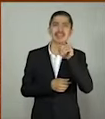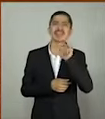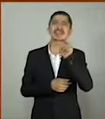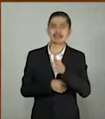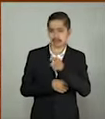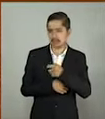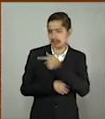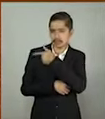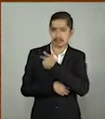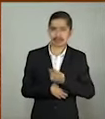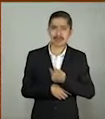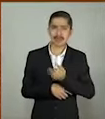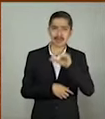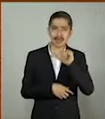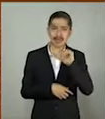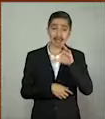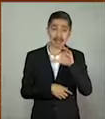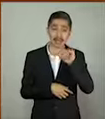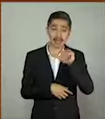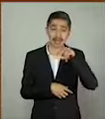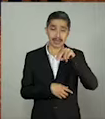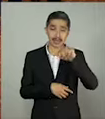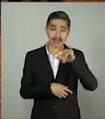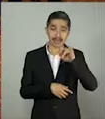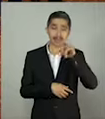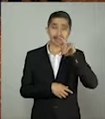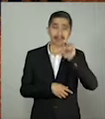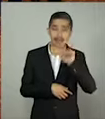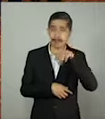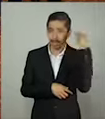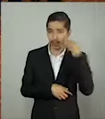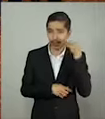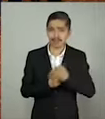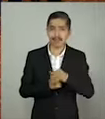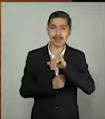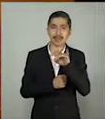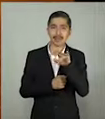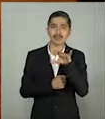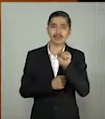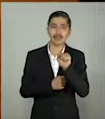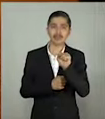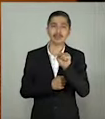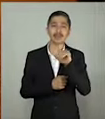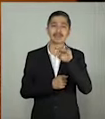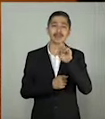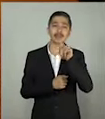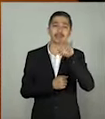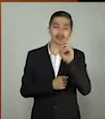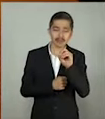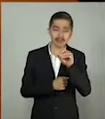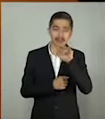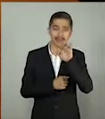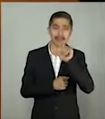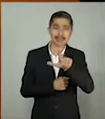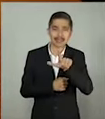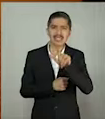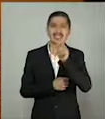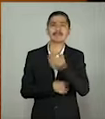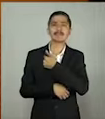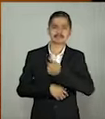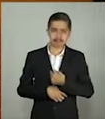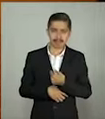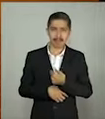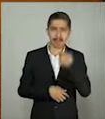Estrada, presidente de Canacintra, Morelia. Jesús Antonio Macier